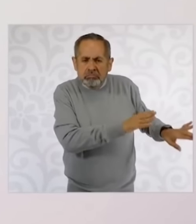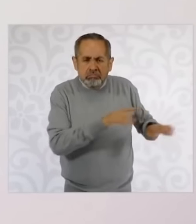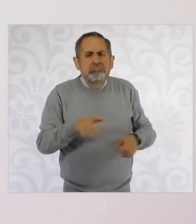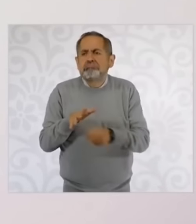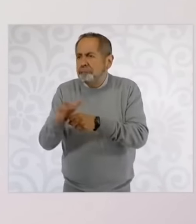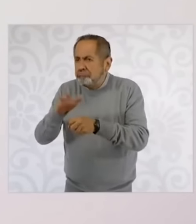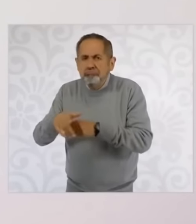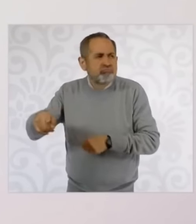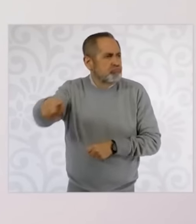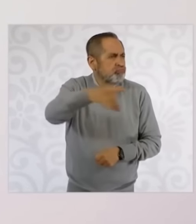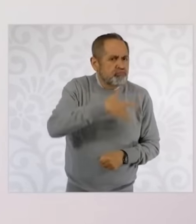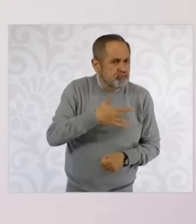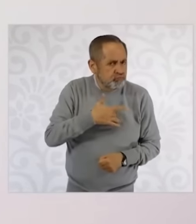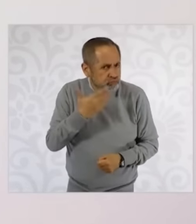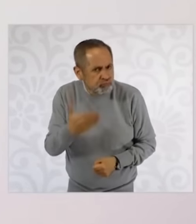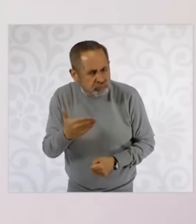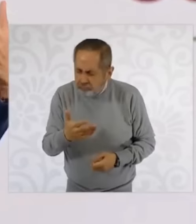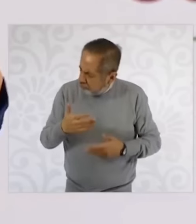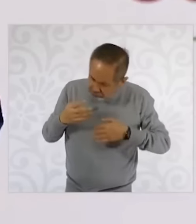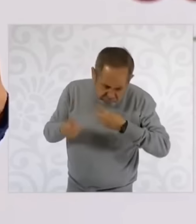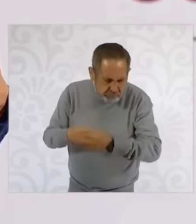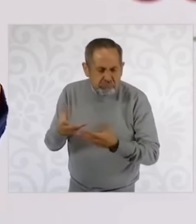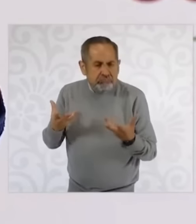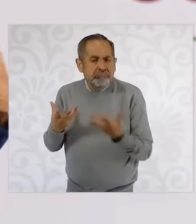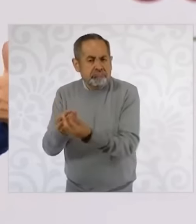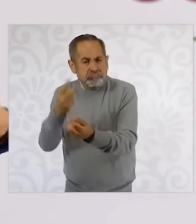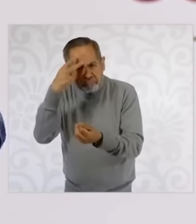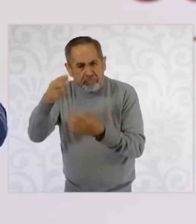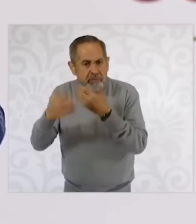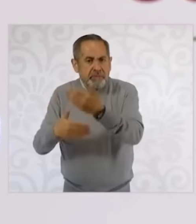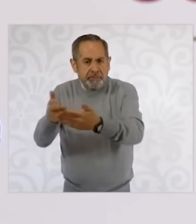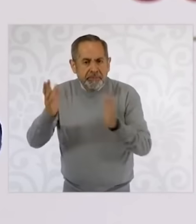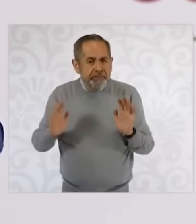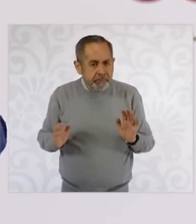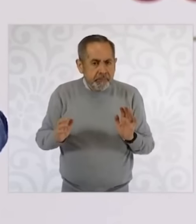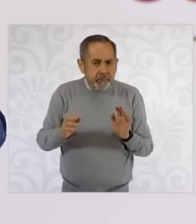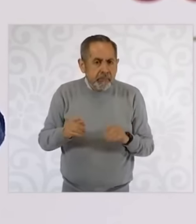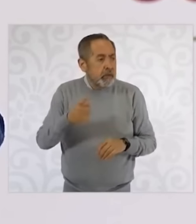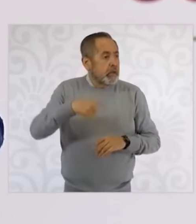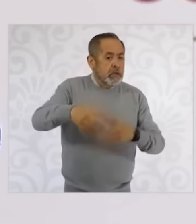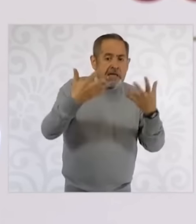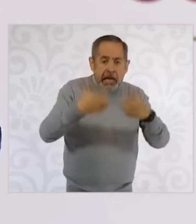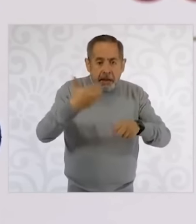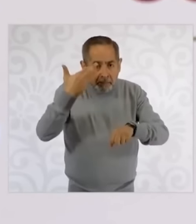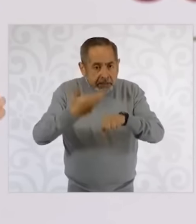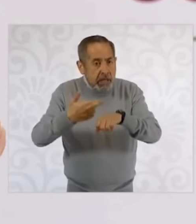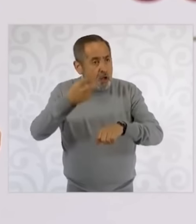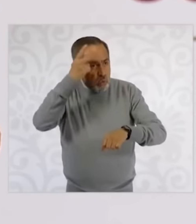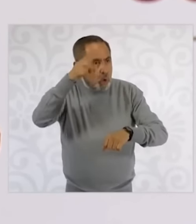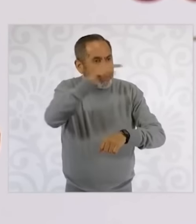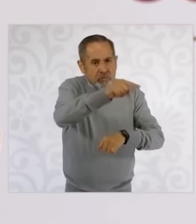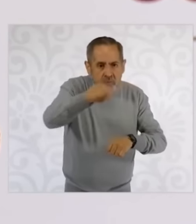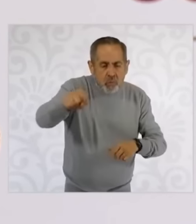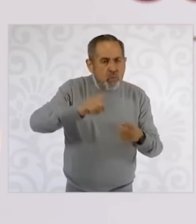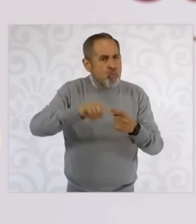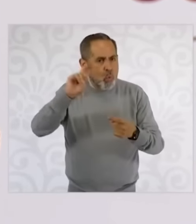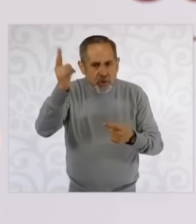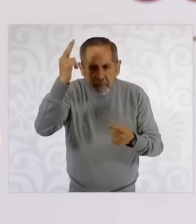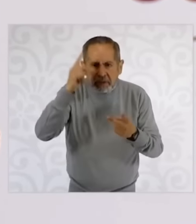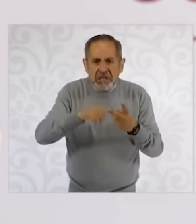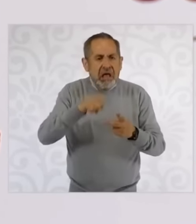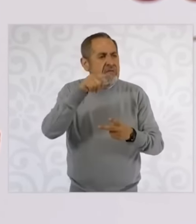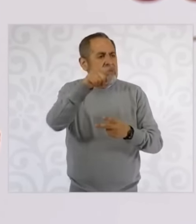preocupación por el triunfo del republicano, a pesar de que durante su campaña electoral, Trump amenazó con aranceles a diversos productos fabricados de México,